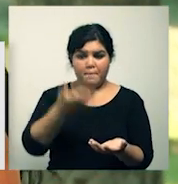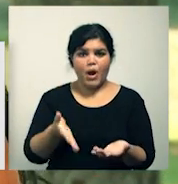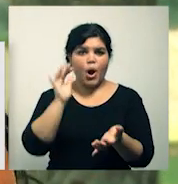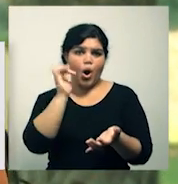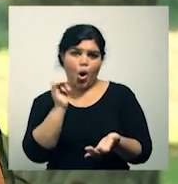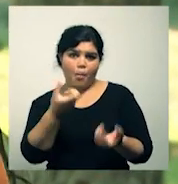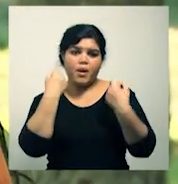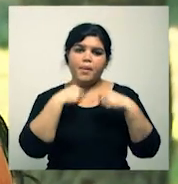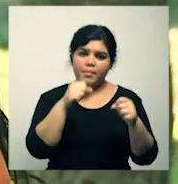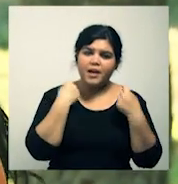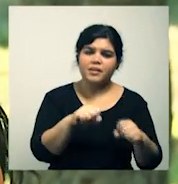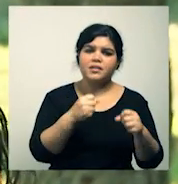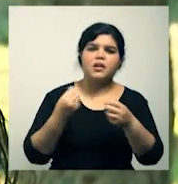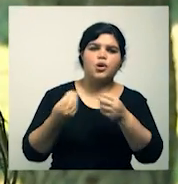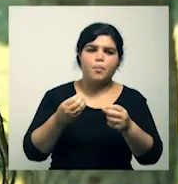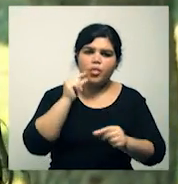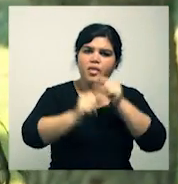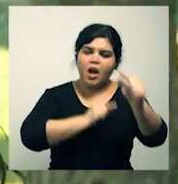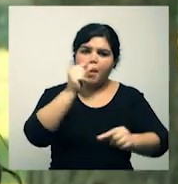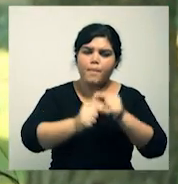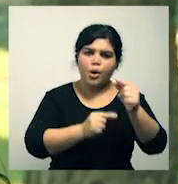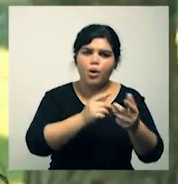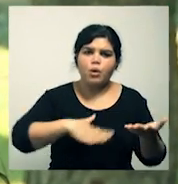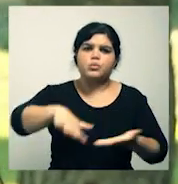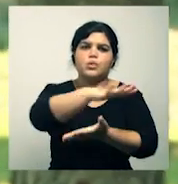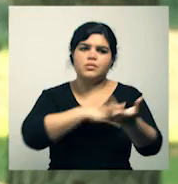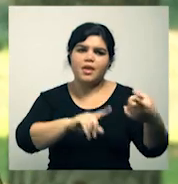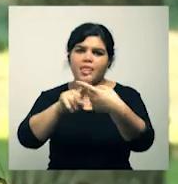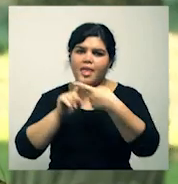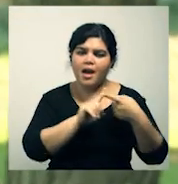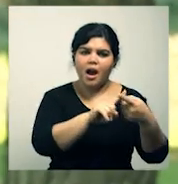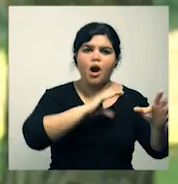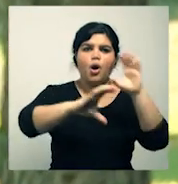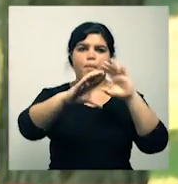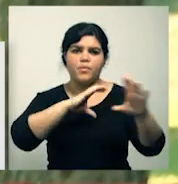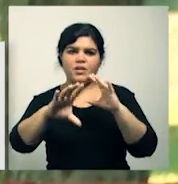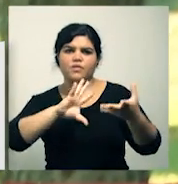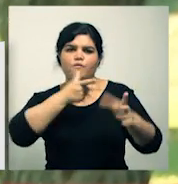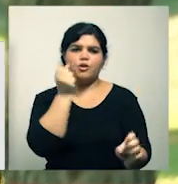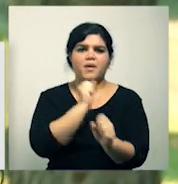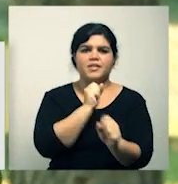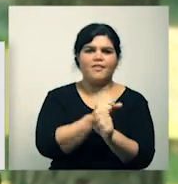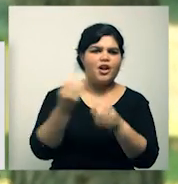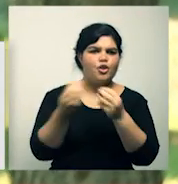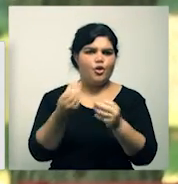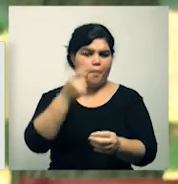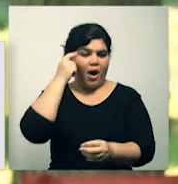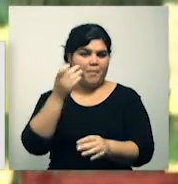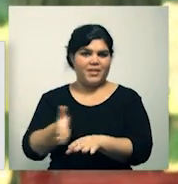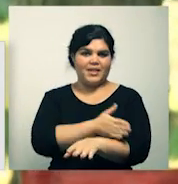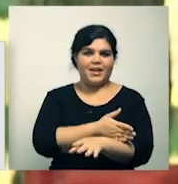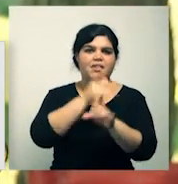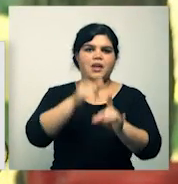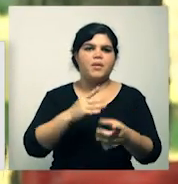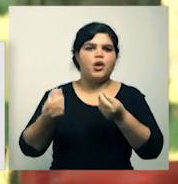prepararse, desarrollar habilidades sociales, comunicacionales, hábitos laborales, habilidades